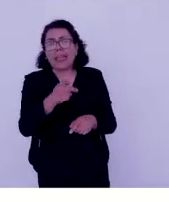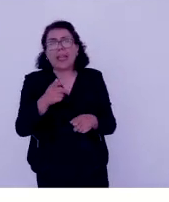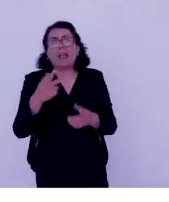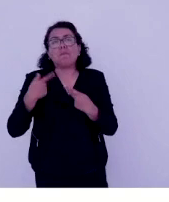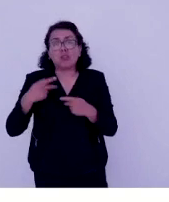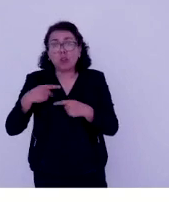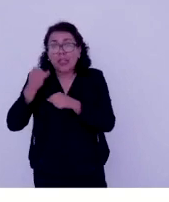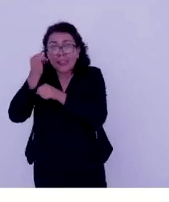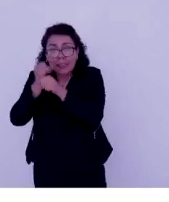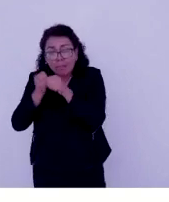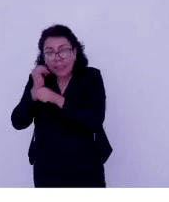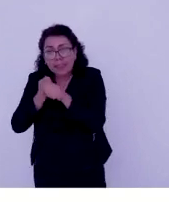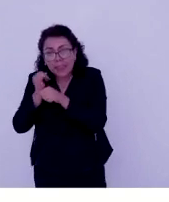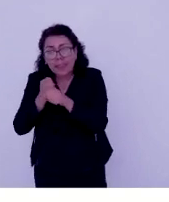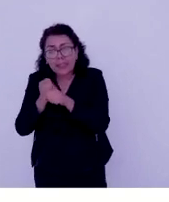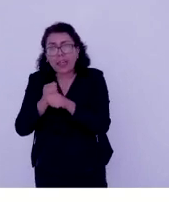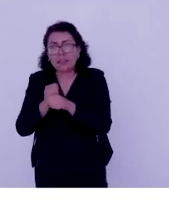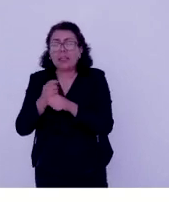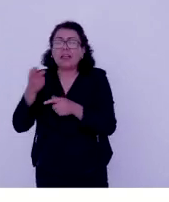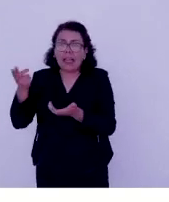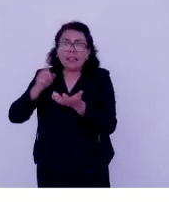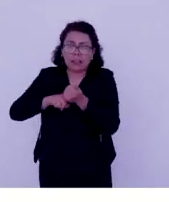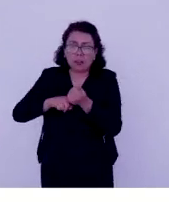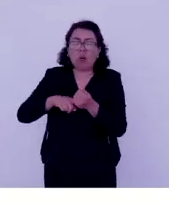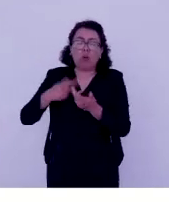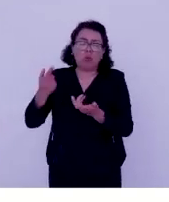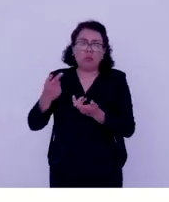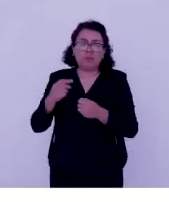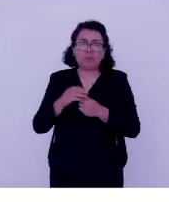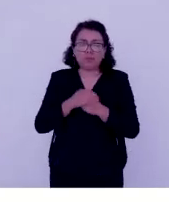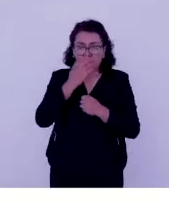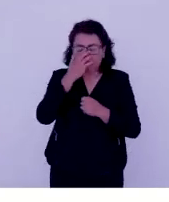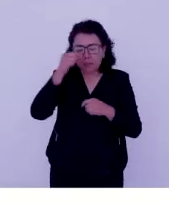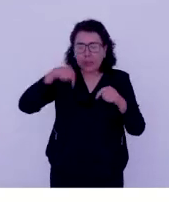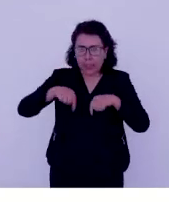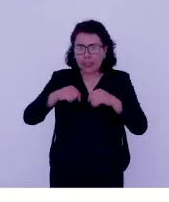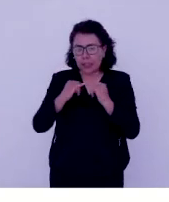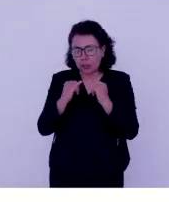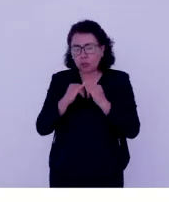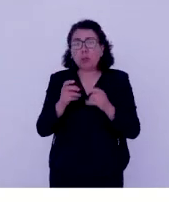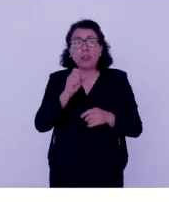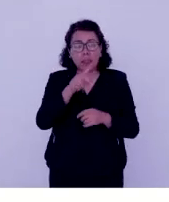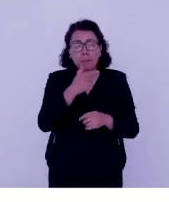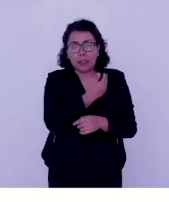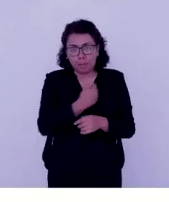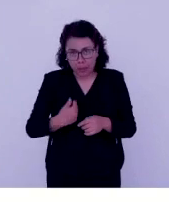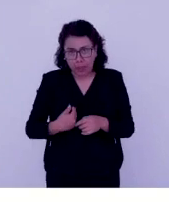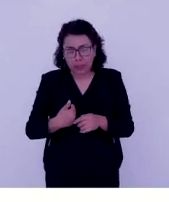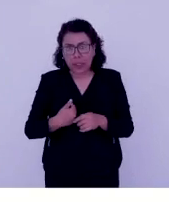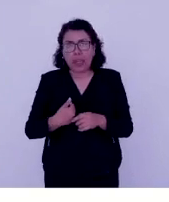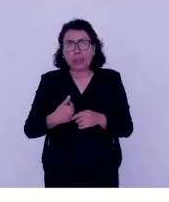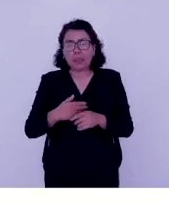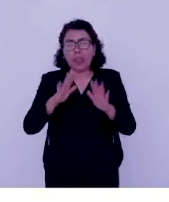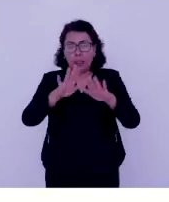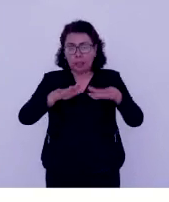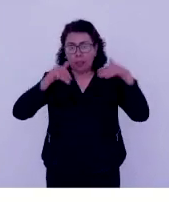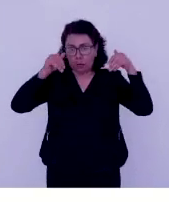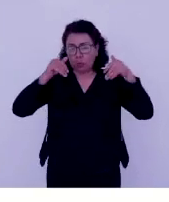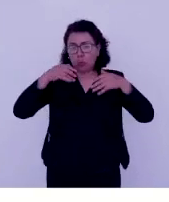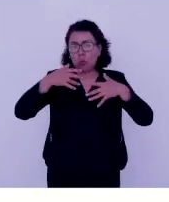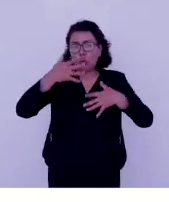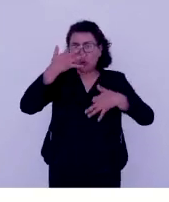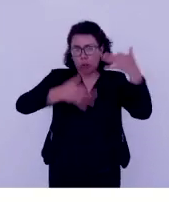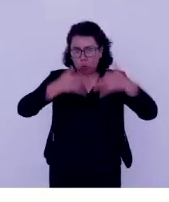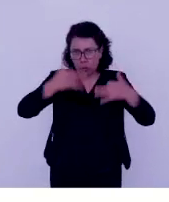investigadora sustanciadora y resolutora del poder judicial De igual forma el presidente del tribunal electoral acercó al personal del poder